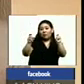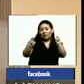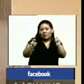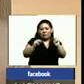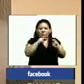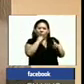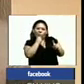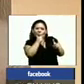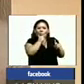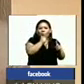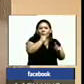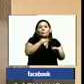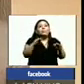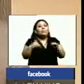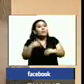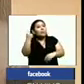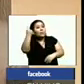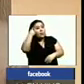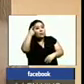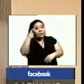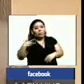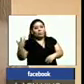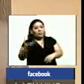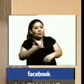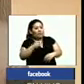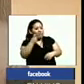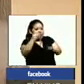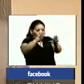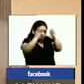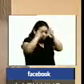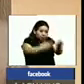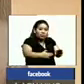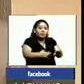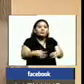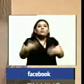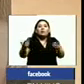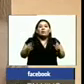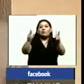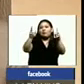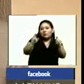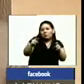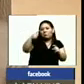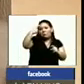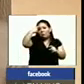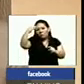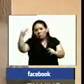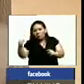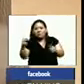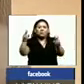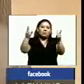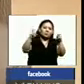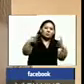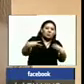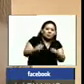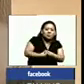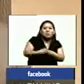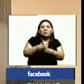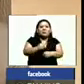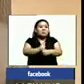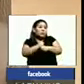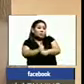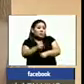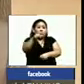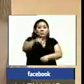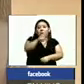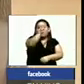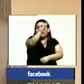sensibles y consideramos que no han sido atendidas. El contexto político, el contexto social, el contexto de seguridad del